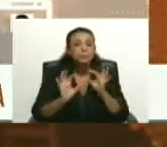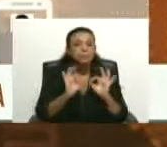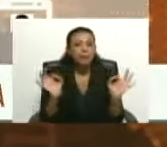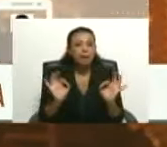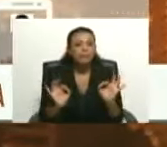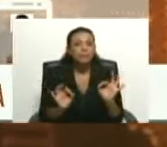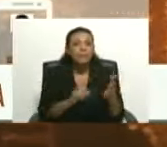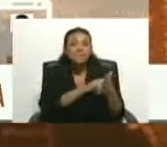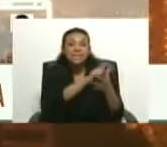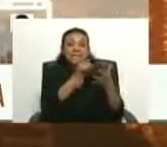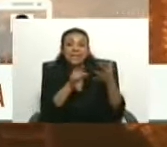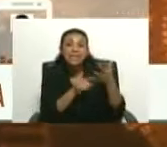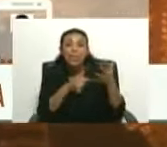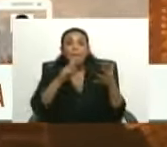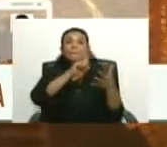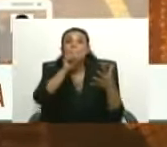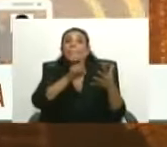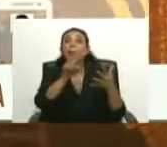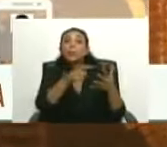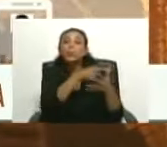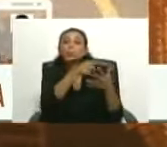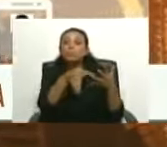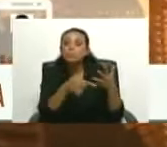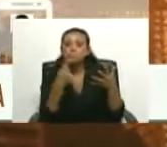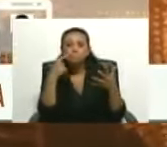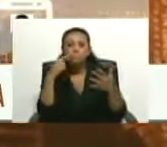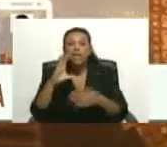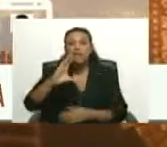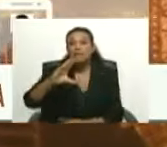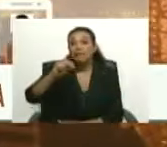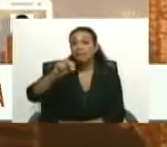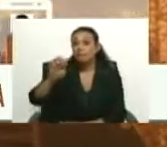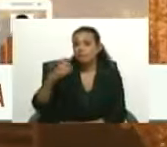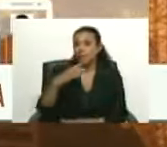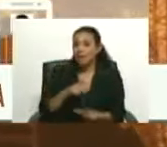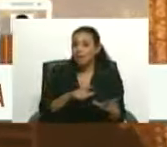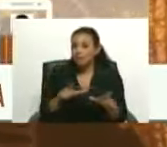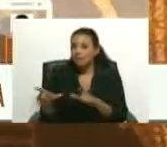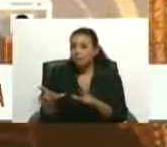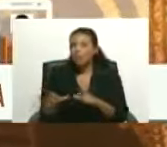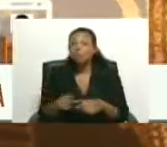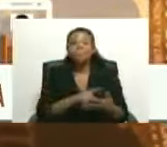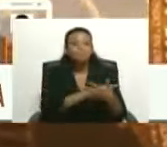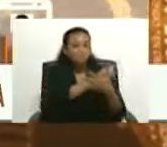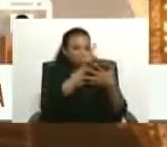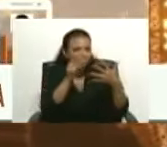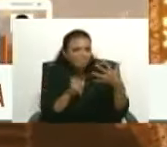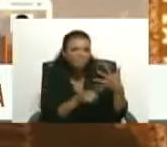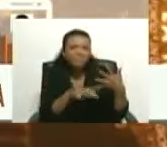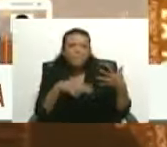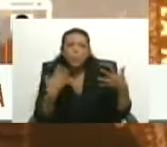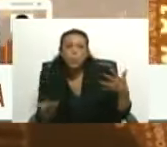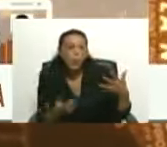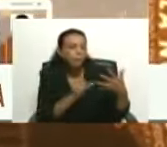muy importante. El CNE ha sacado 5 preguntas.